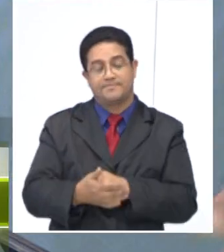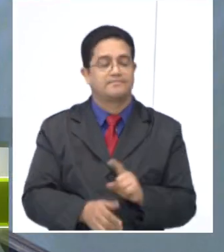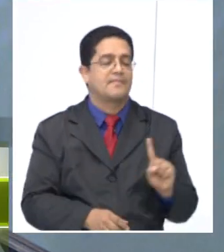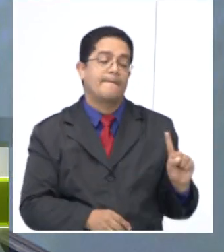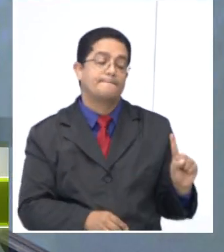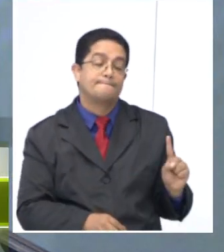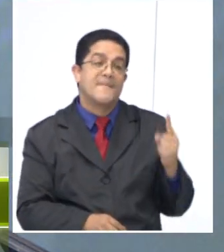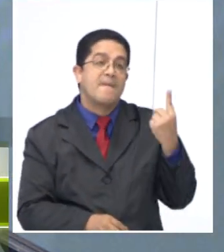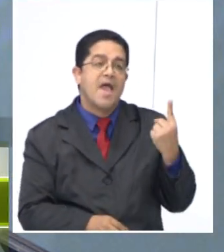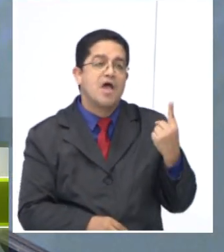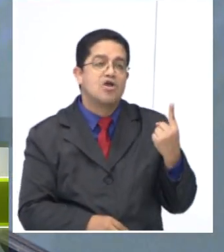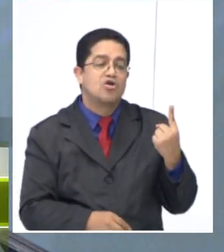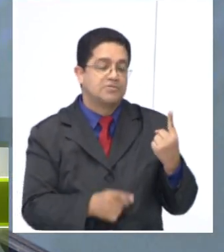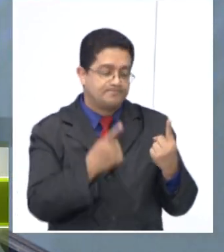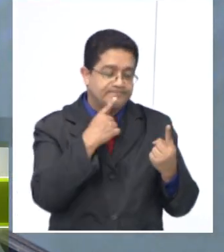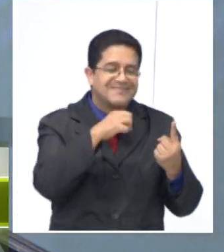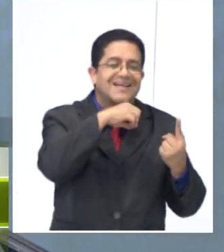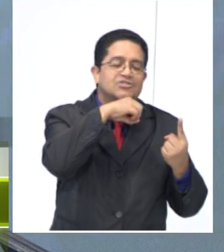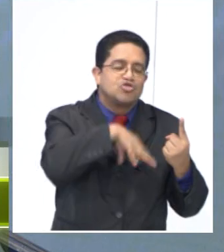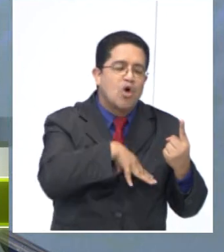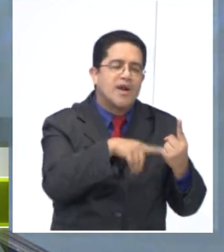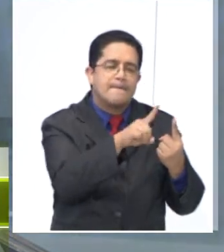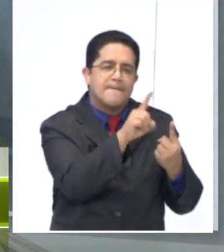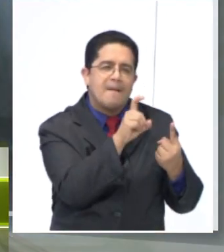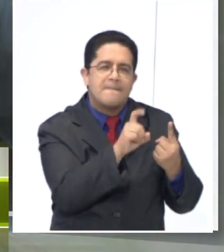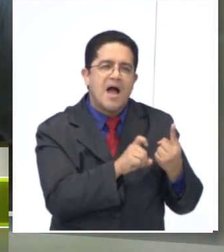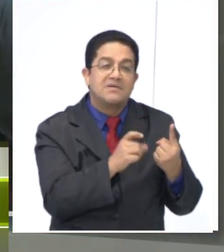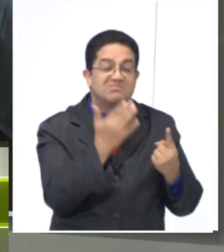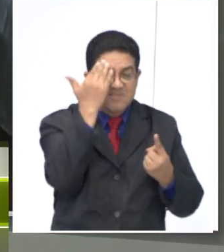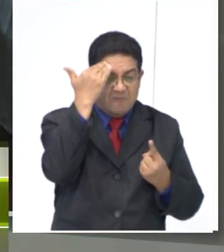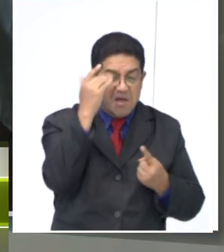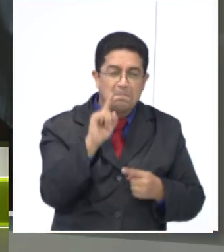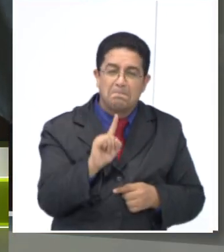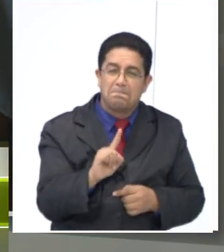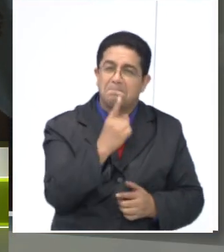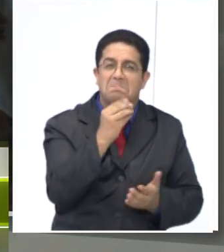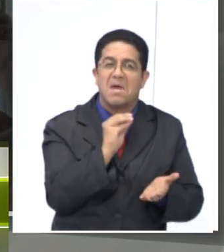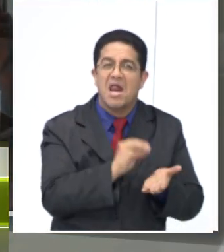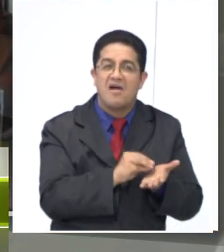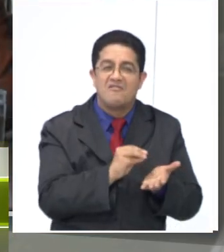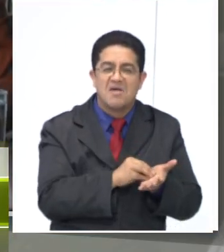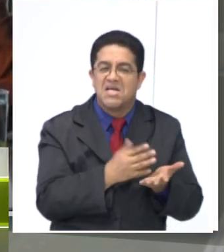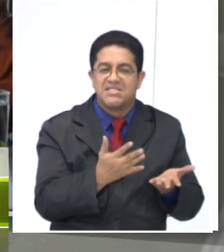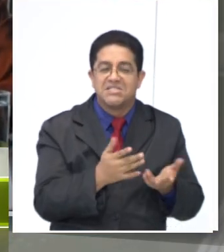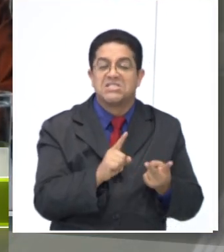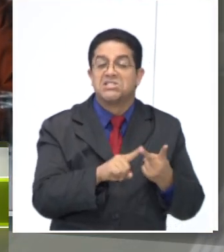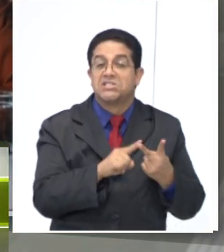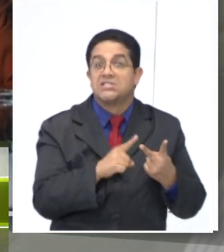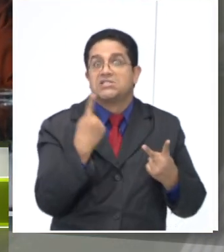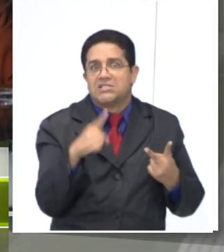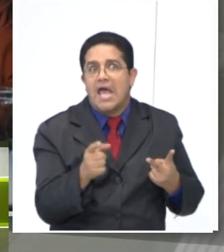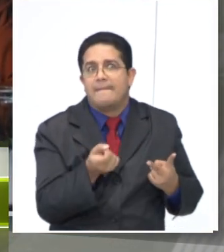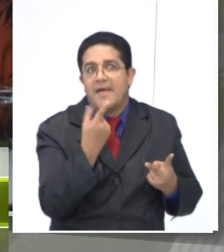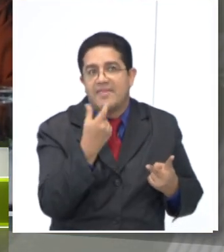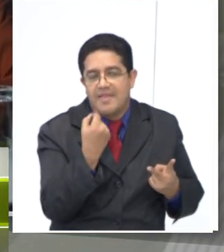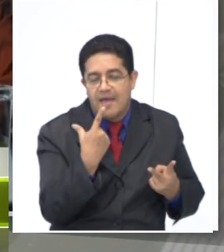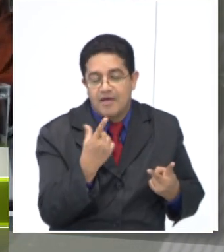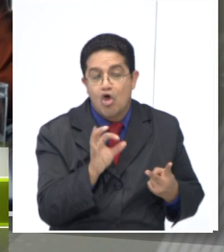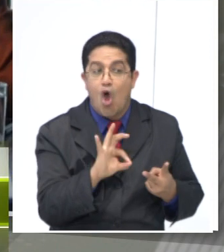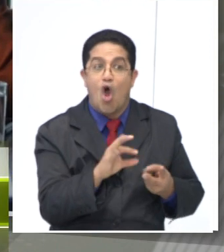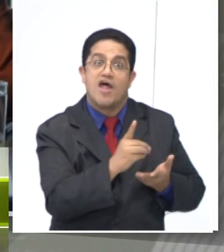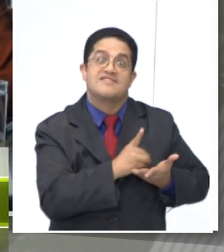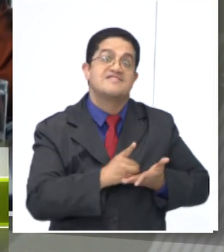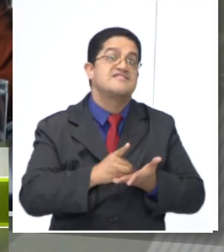es la historia clínica, el interrogatorio, saber si es la primera vez que ocurre, qué medicamentos está tomando la persona, si tiene algún